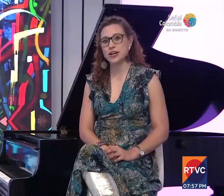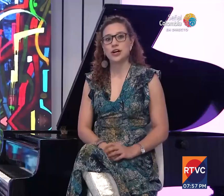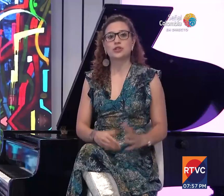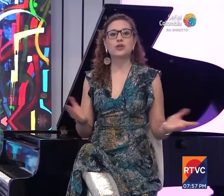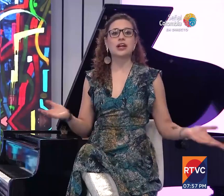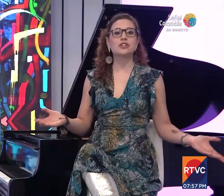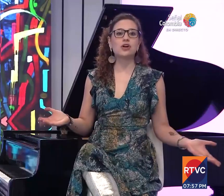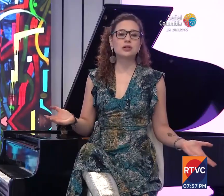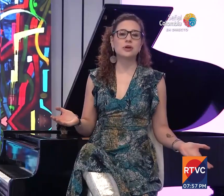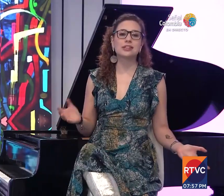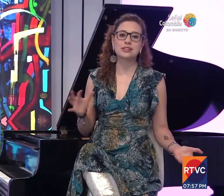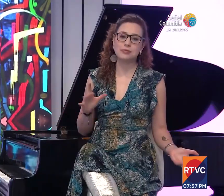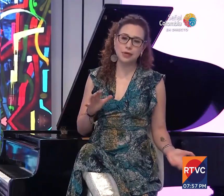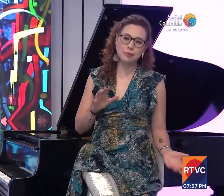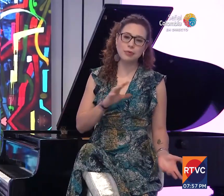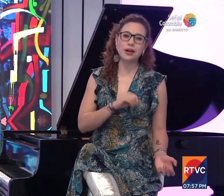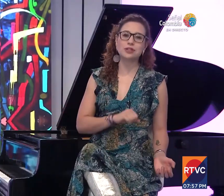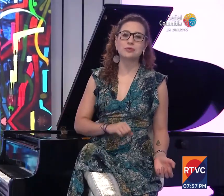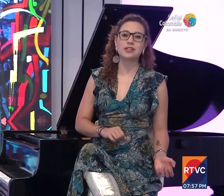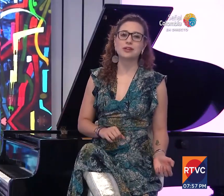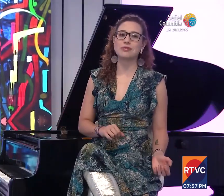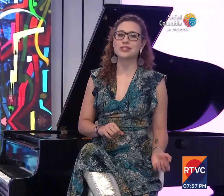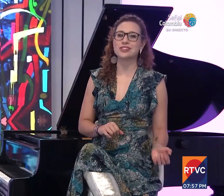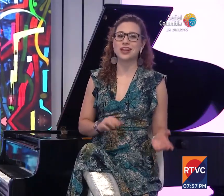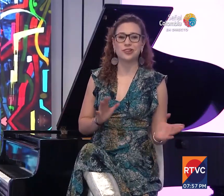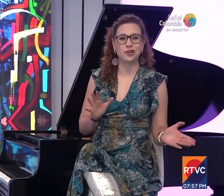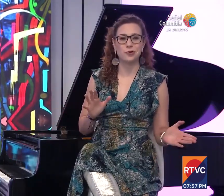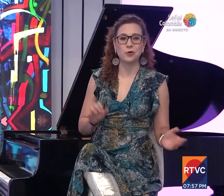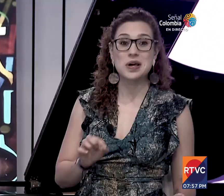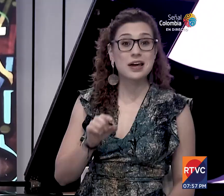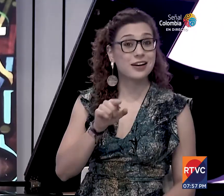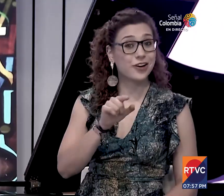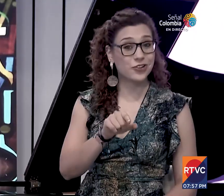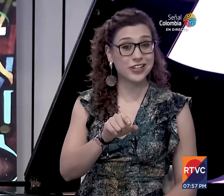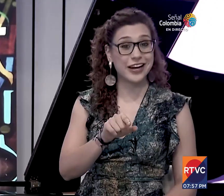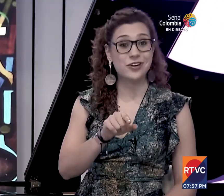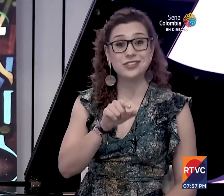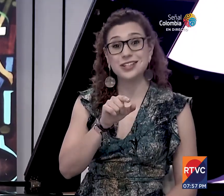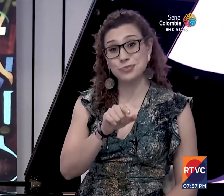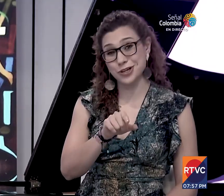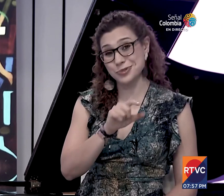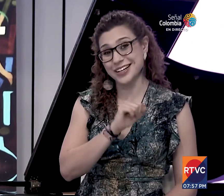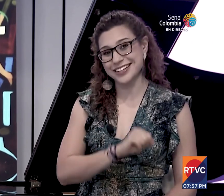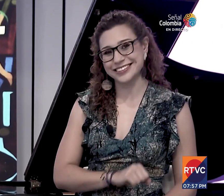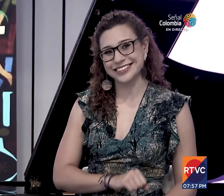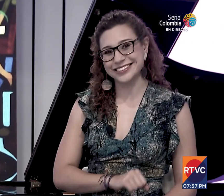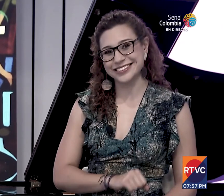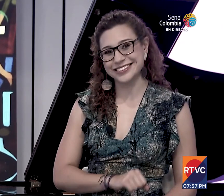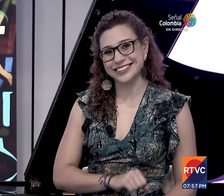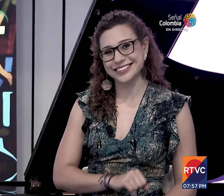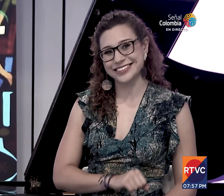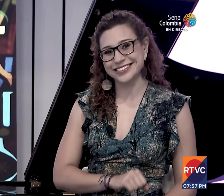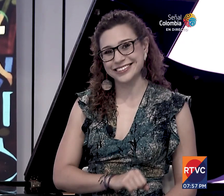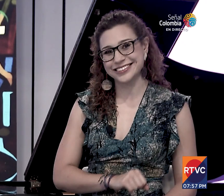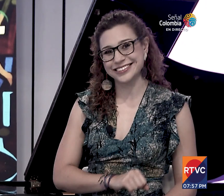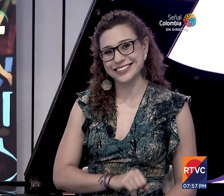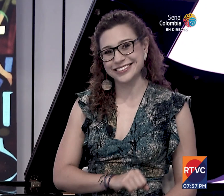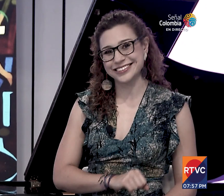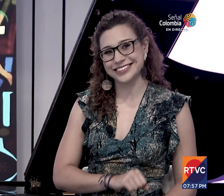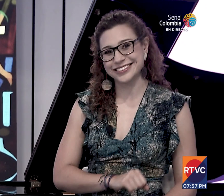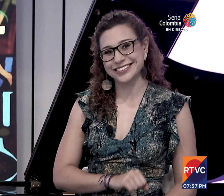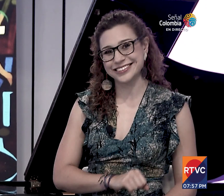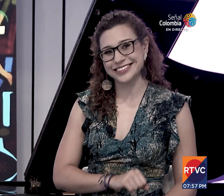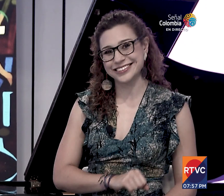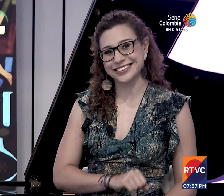Guarnieri. Su relación con las mujeres también puede resumirse en versos de Héctor Lavoe, que con dinero se puede obtener. Que con dinero se